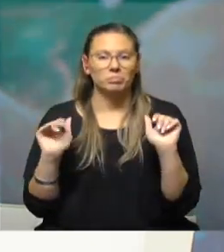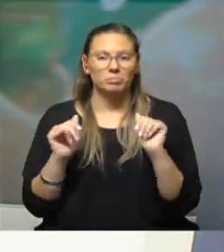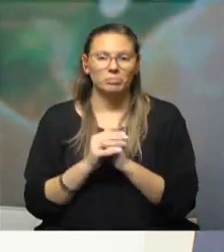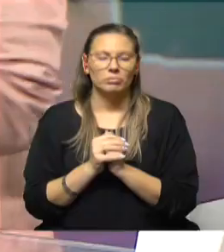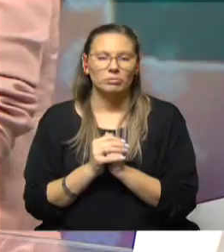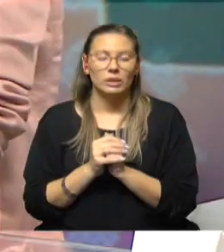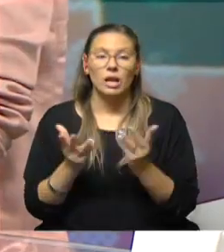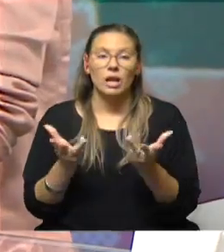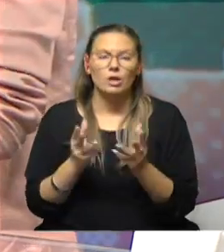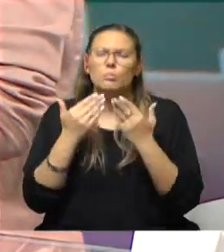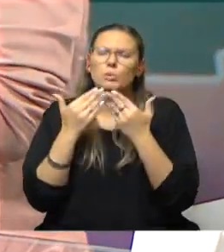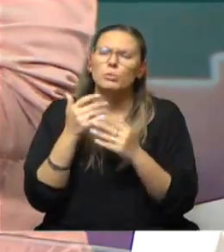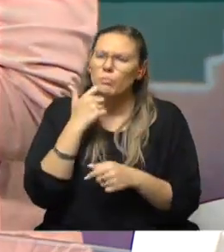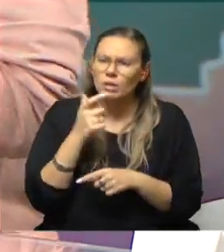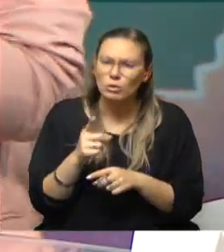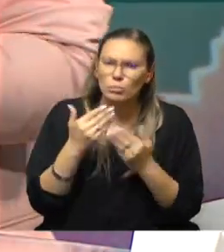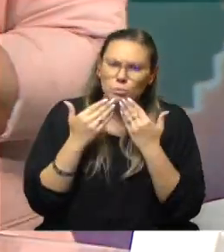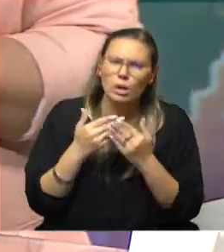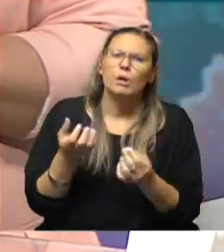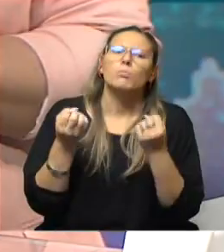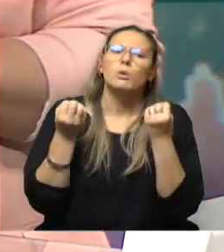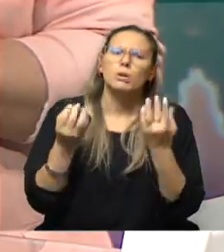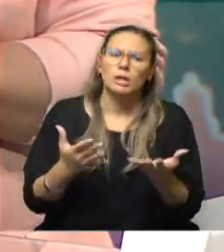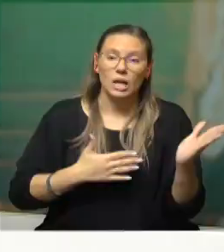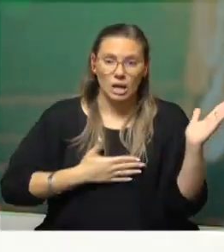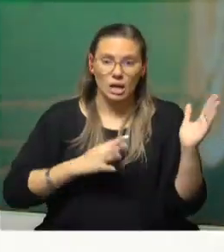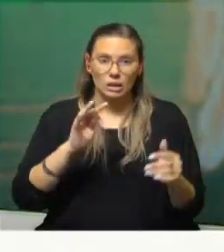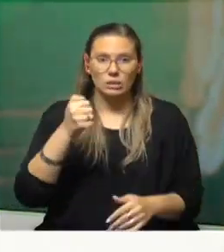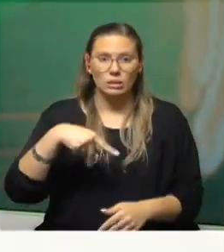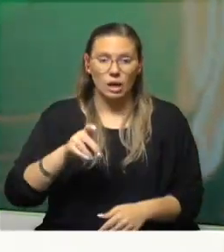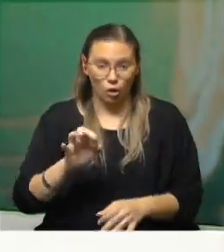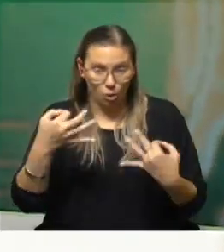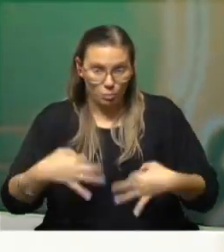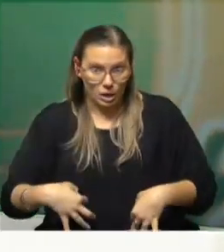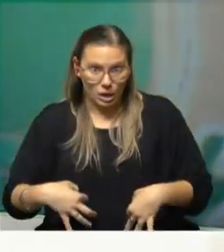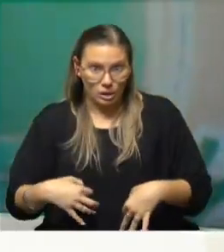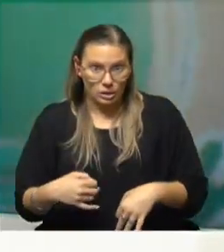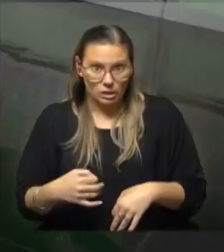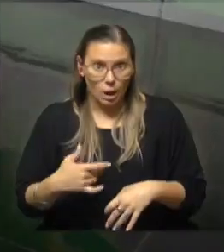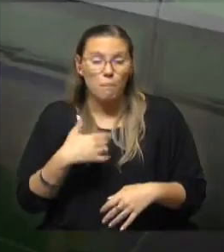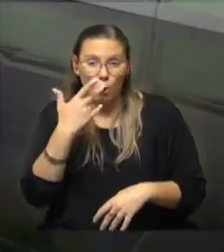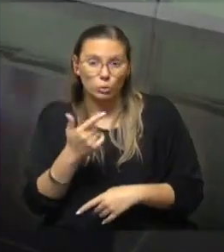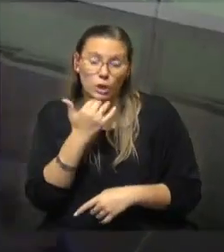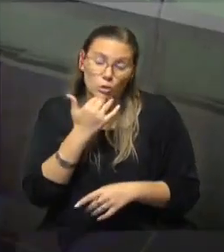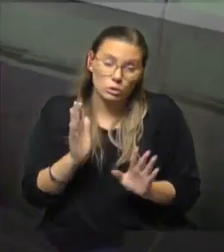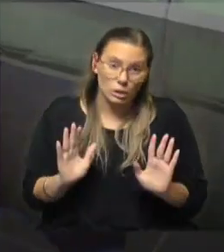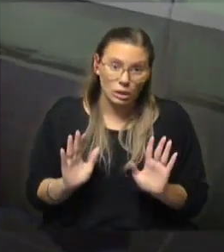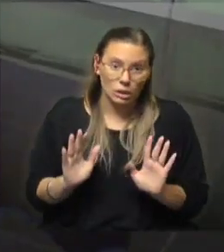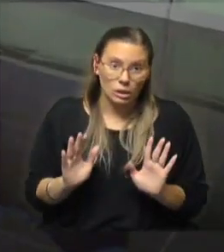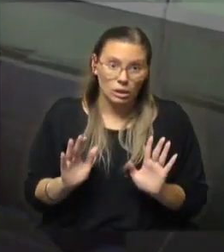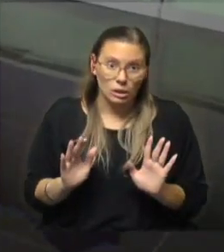siempre. Martín, yo no te he preguntado en algún momento, pero ¿cómo te llevas con el tango? Bien. Lo cual no quiere decir que sepa, pero me gusta mucho. Bien.